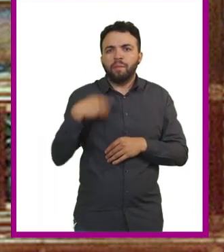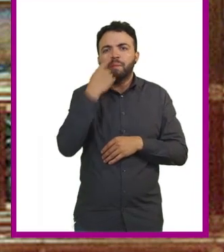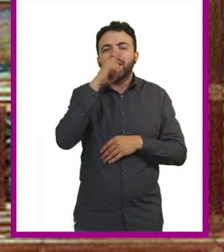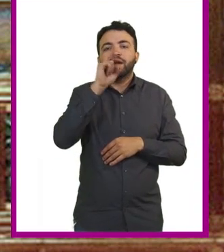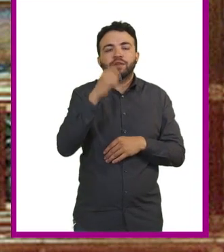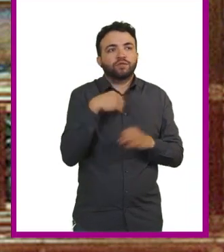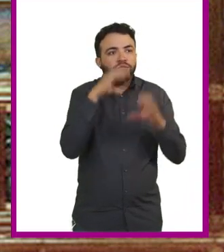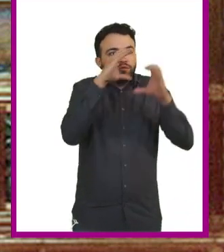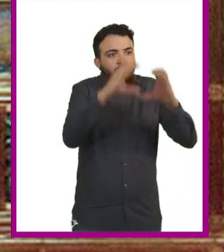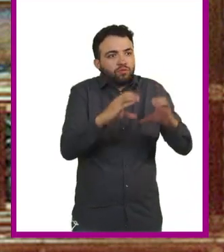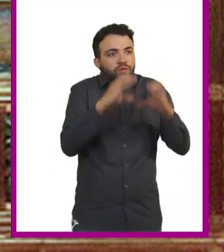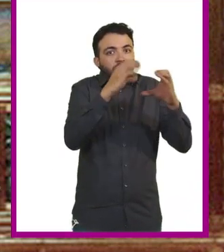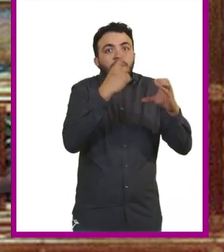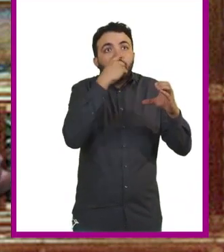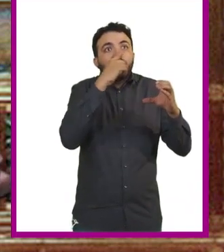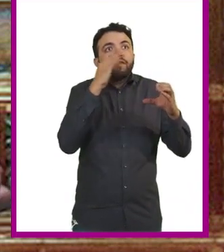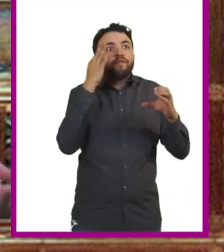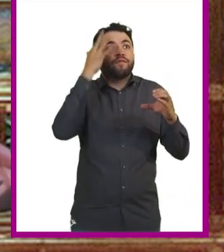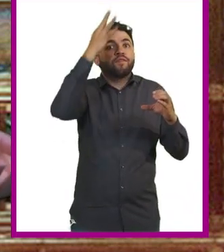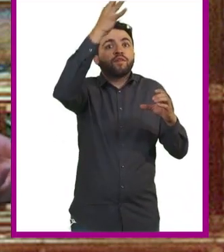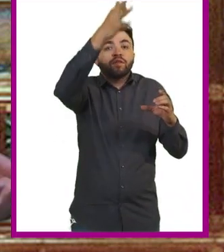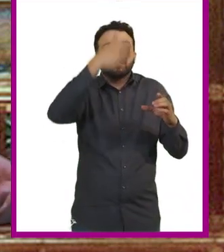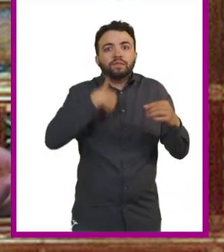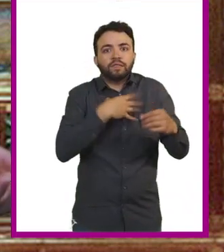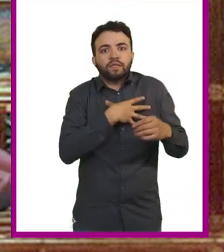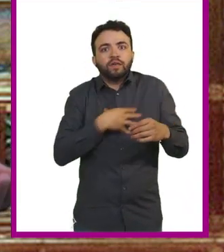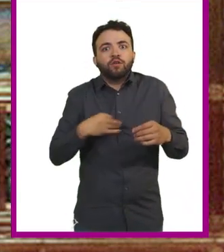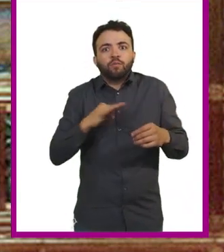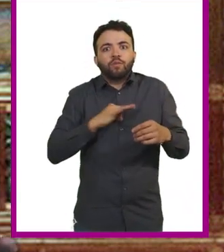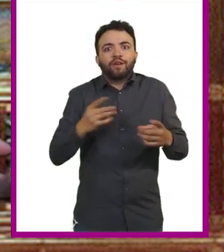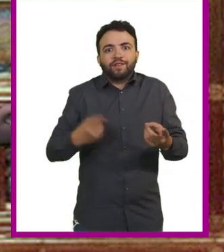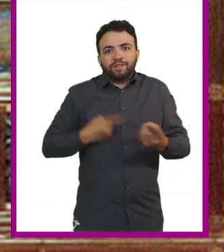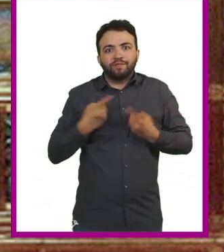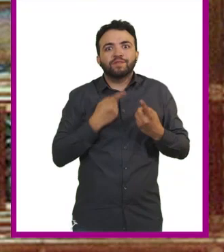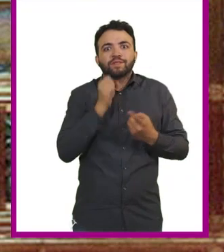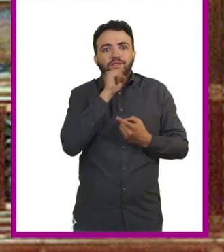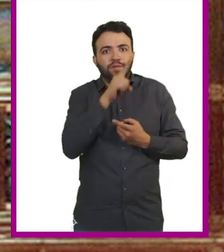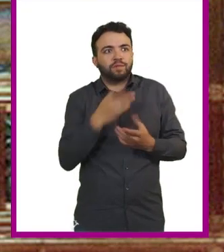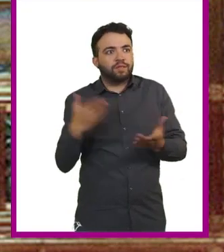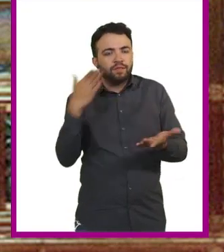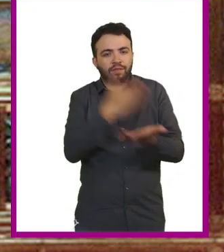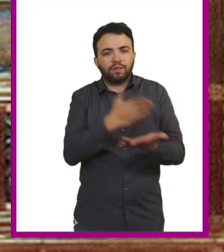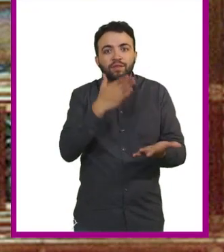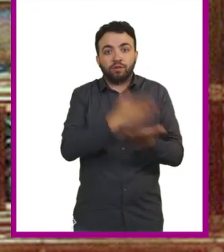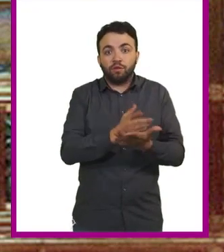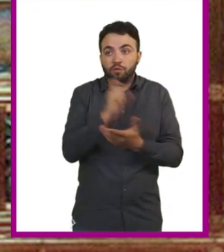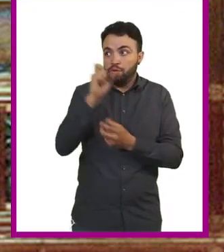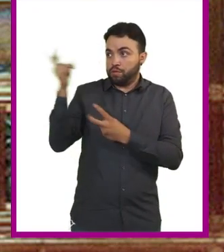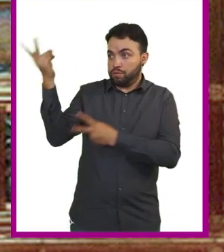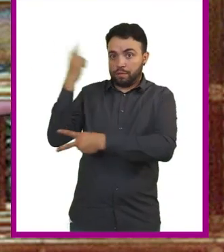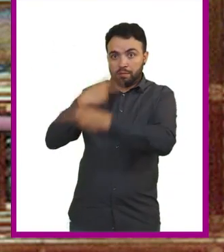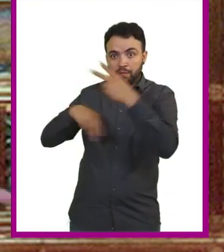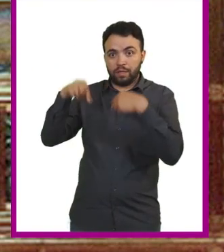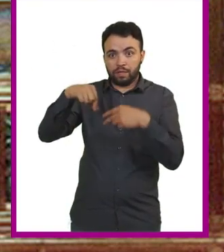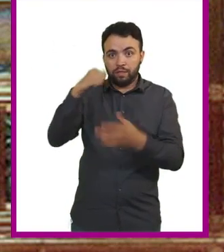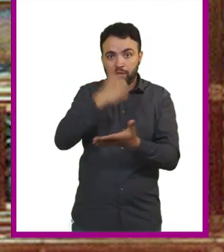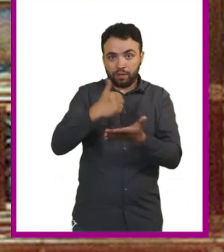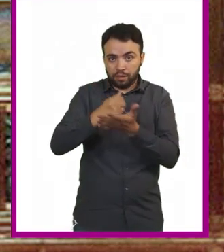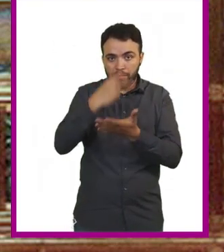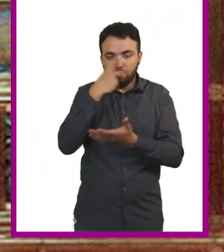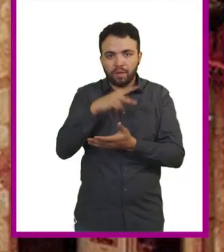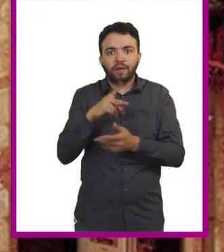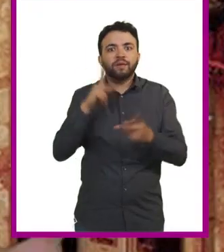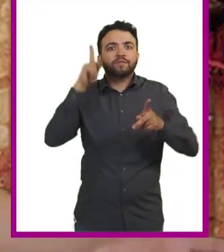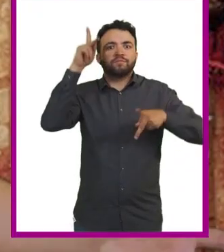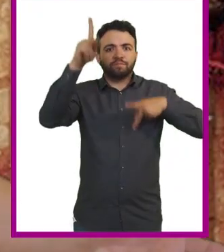lo puedan disfrutar. No dejen de visitar el Palacio de Bellas Artes cuando vengan aquí a la Ciudad de México, ciudad de todos los